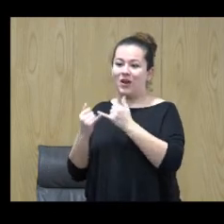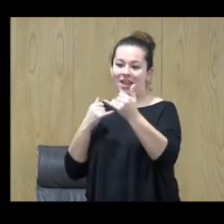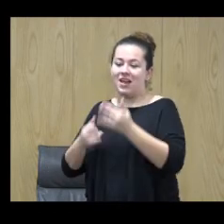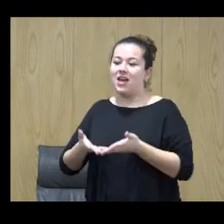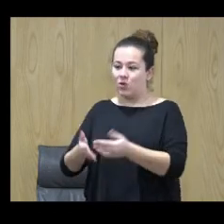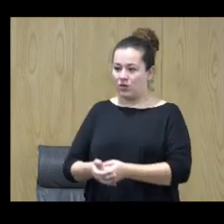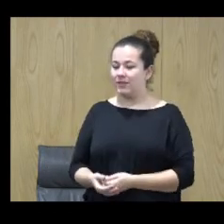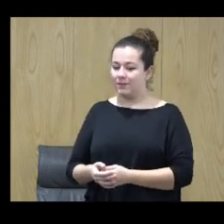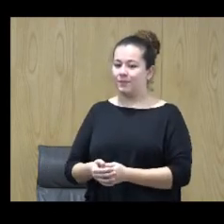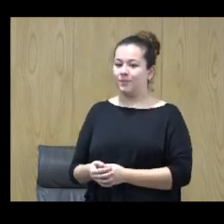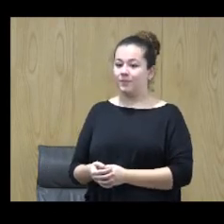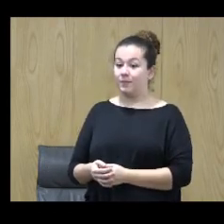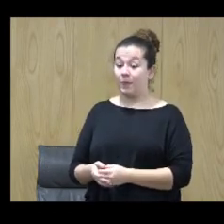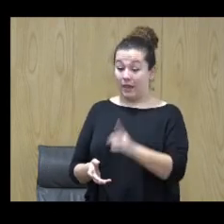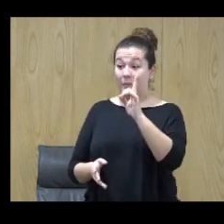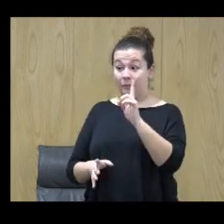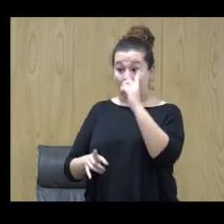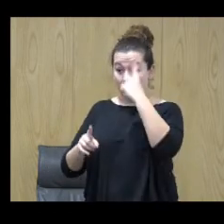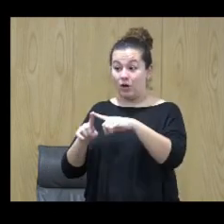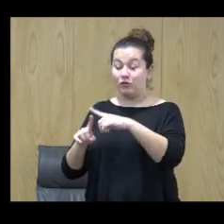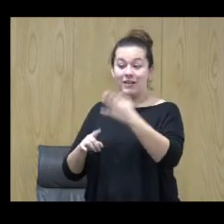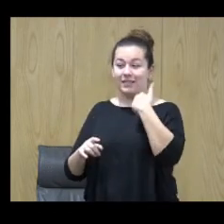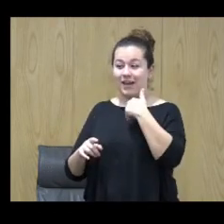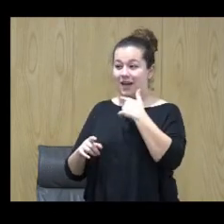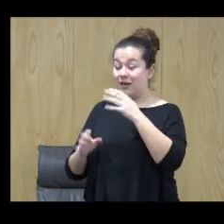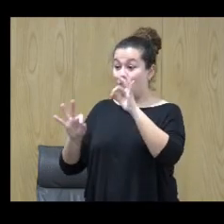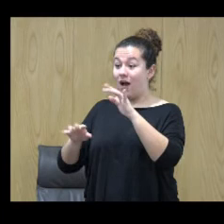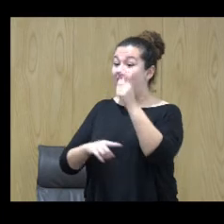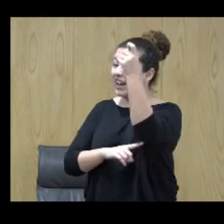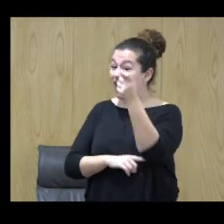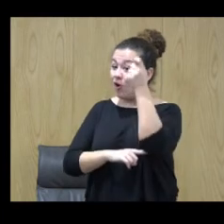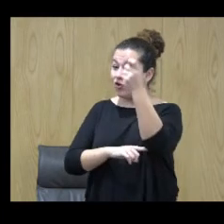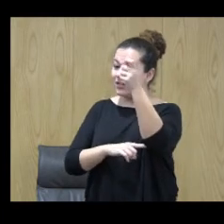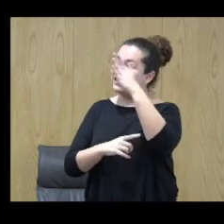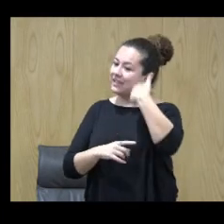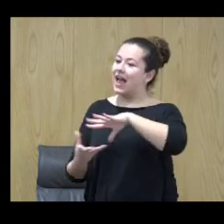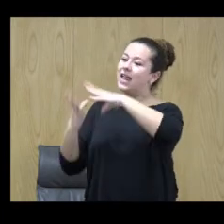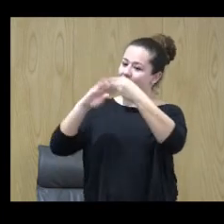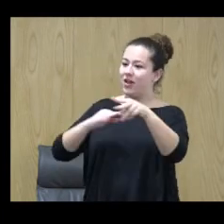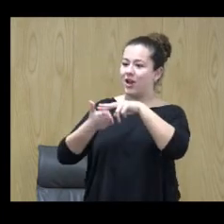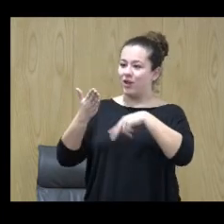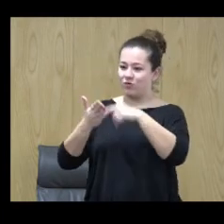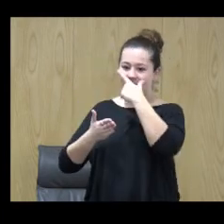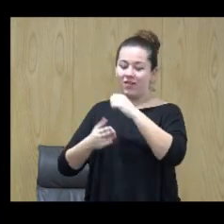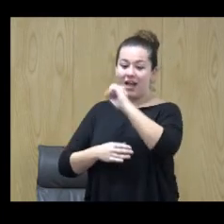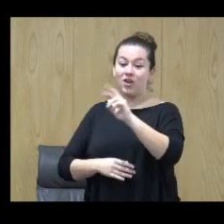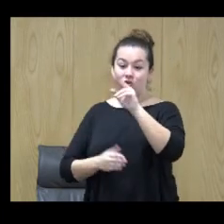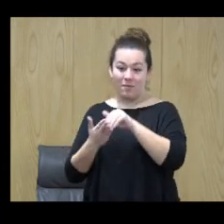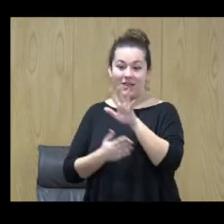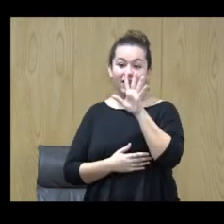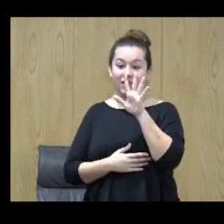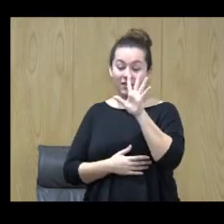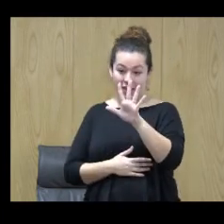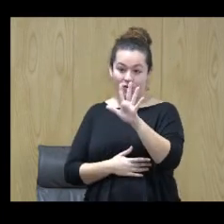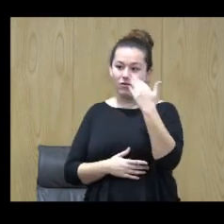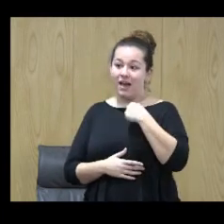ayudas. Por cierto, que ya un clásico como El Quijote se adaptó a lectura fácil en el año 2005, ¿no?